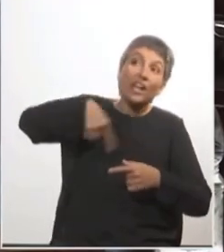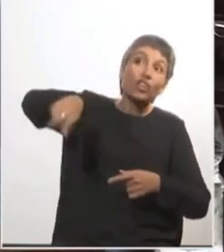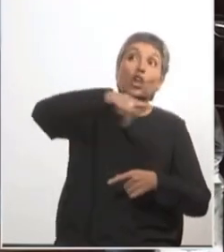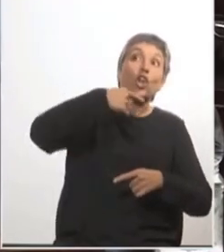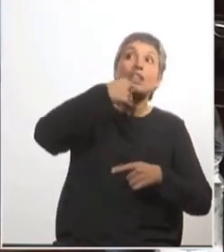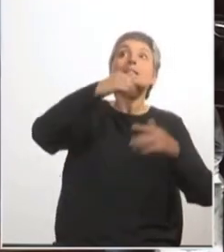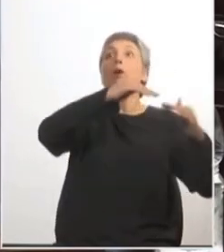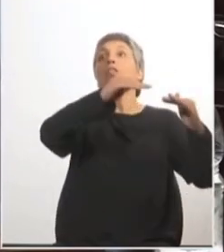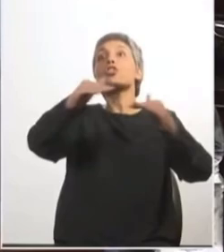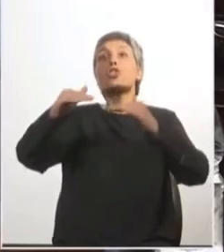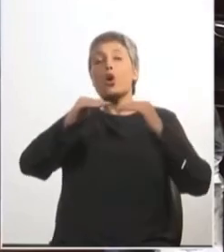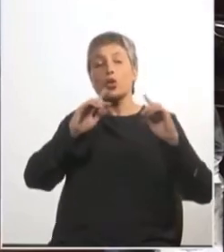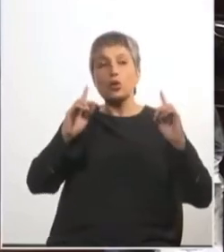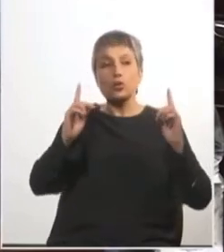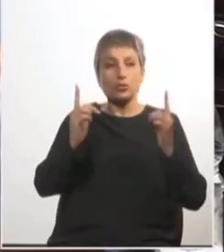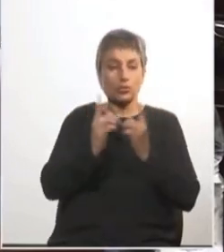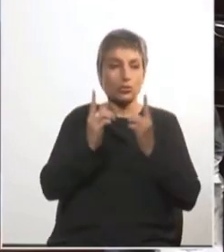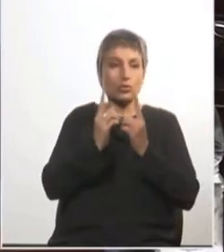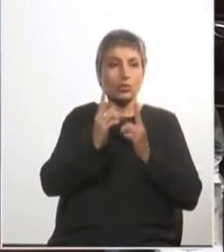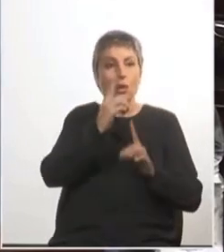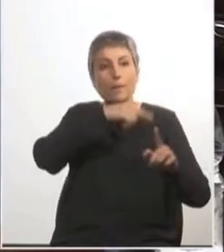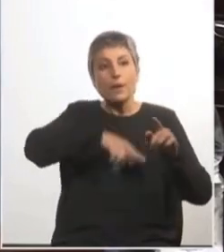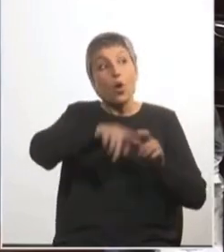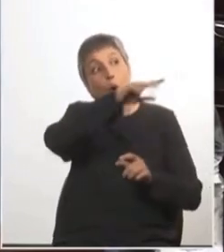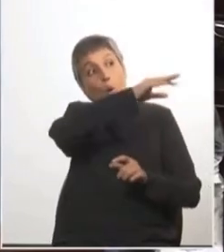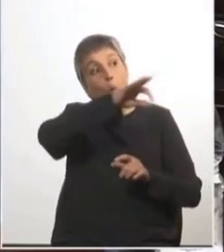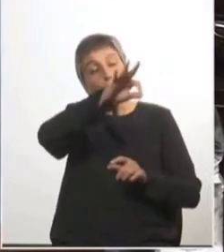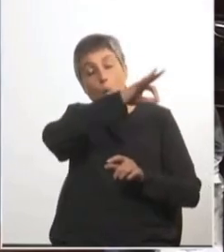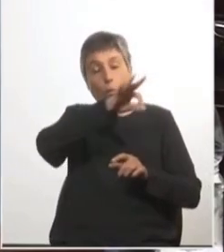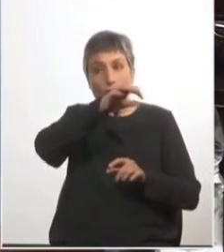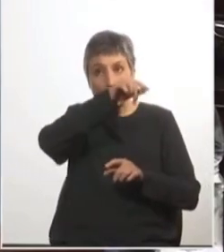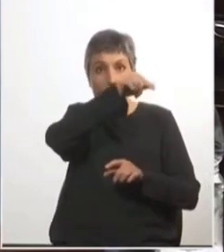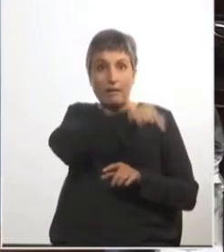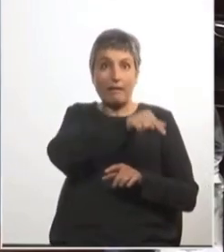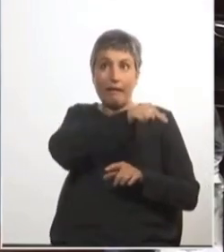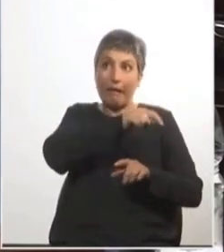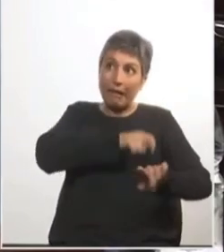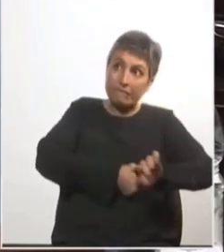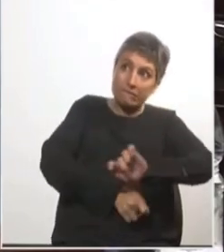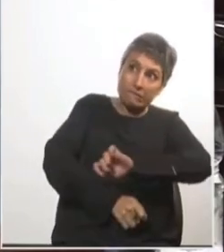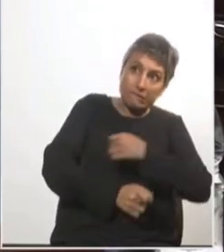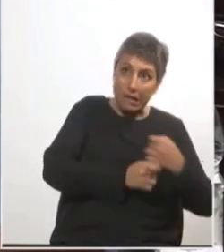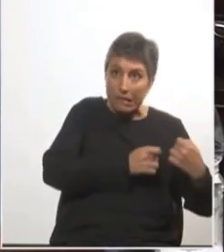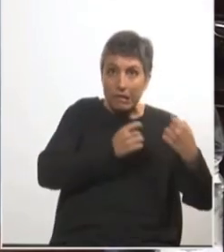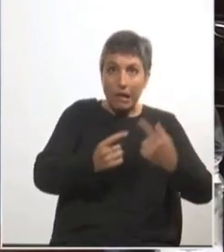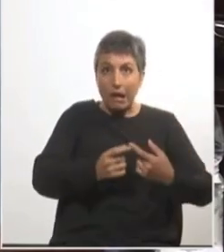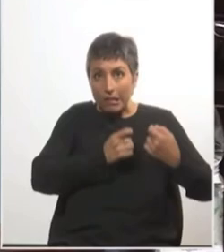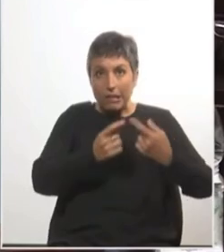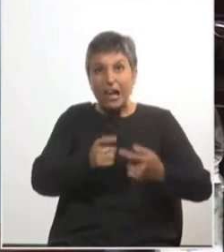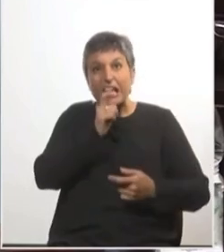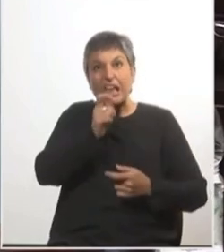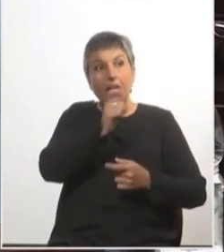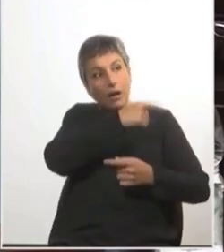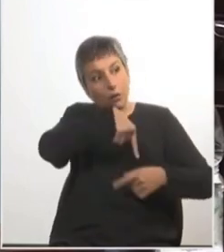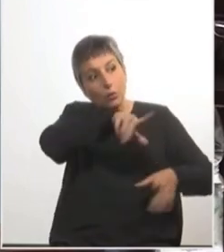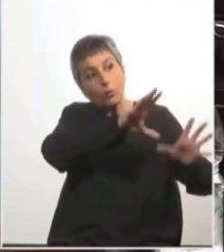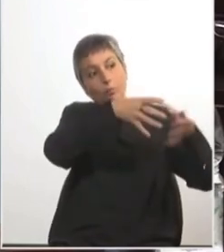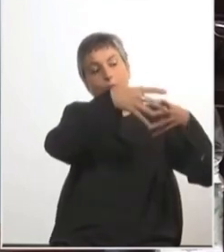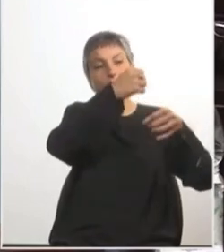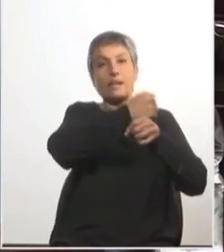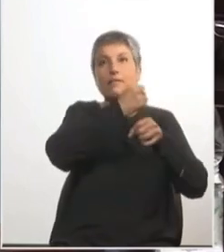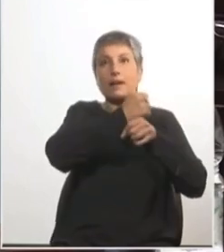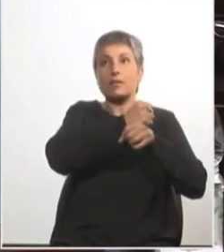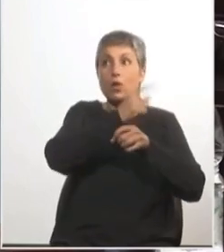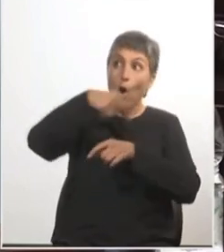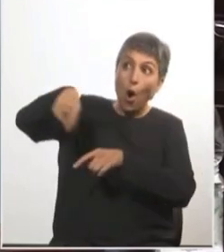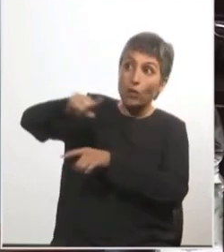de todos, pero que los únicos que tienen que donar sangre son los trabajadores. Y más